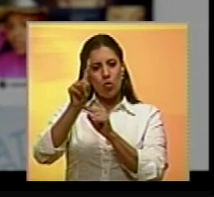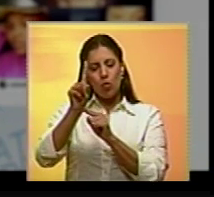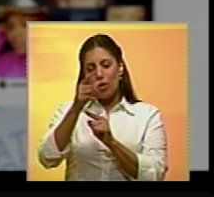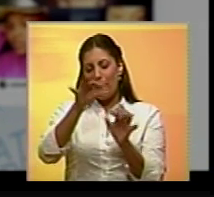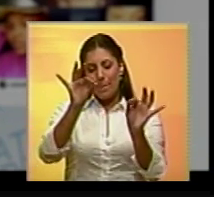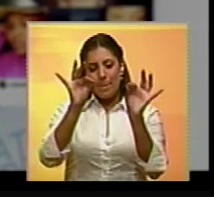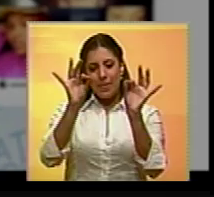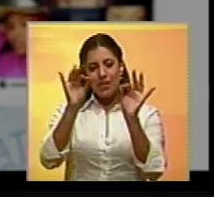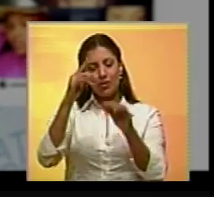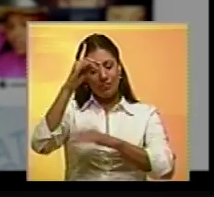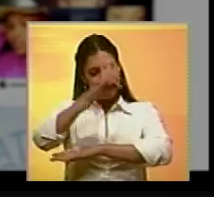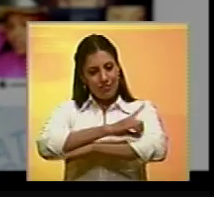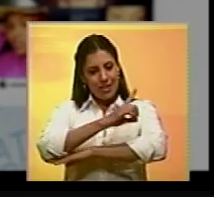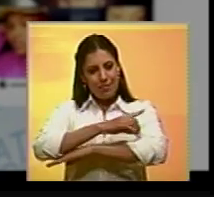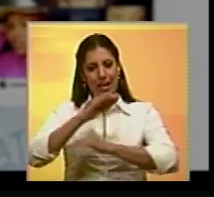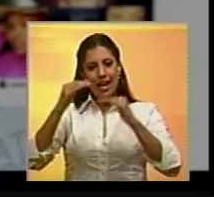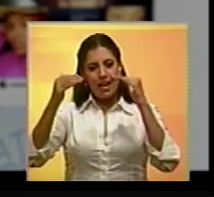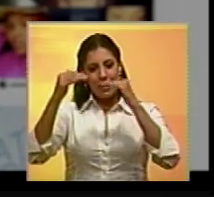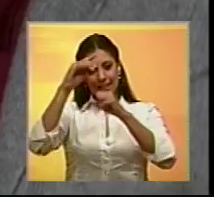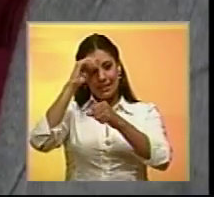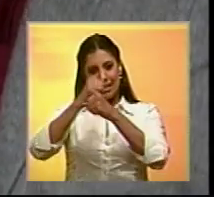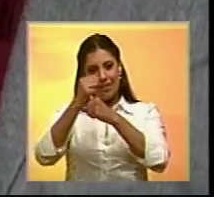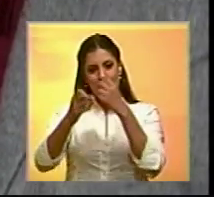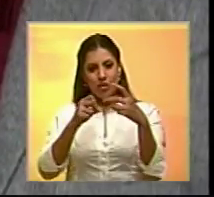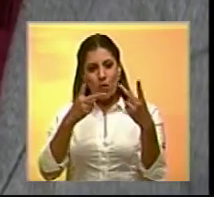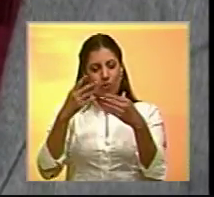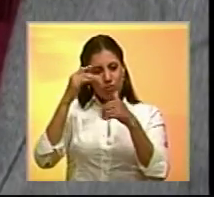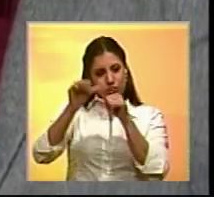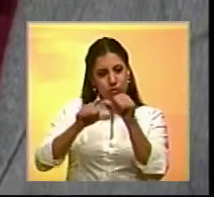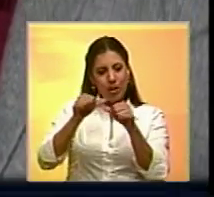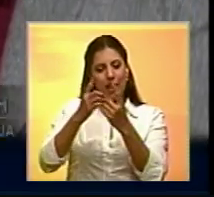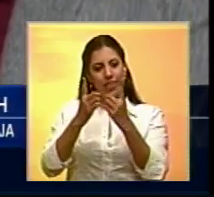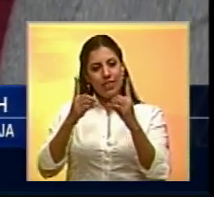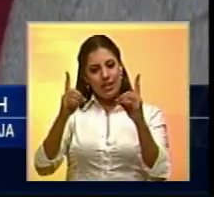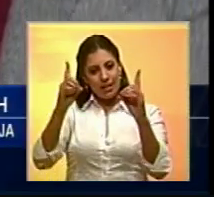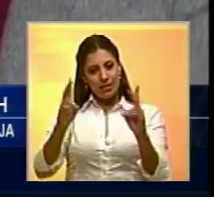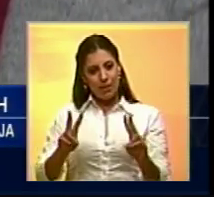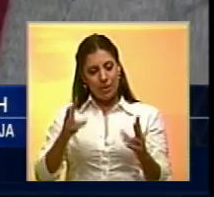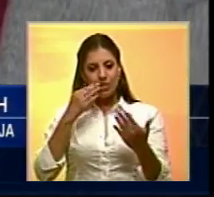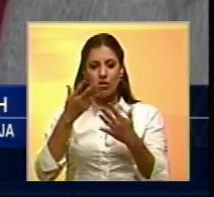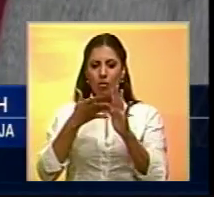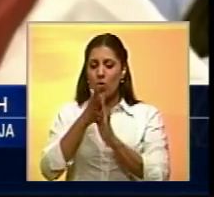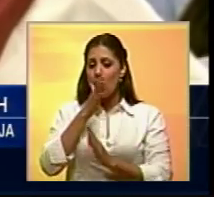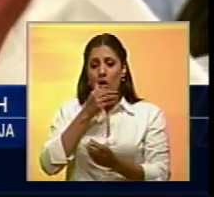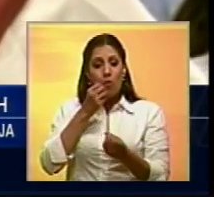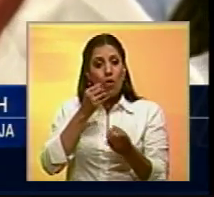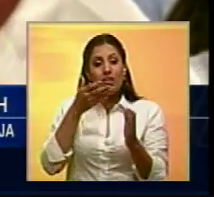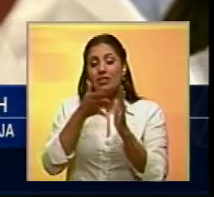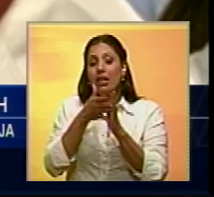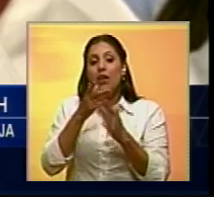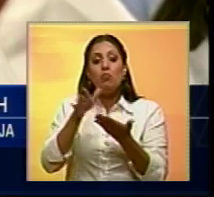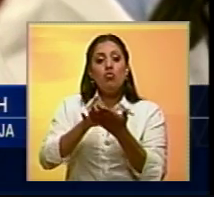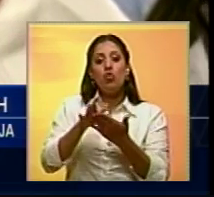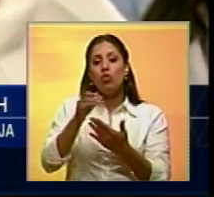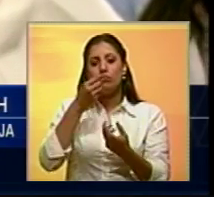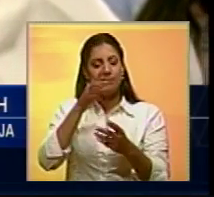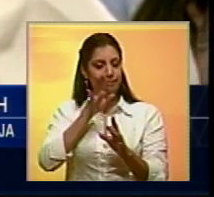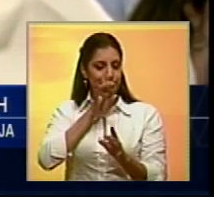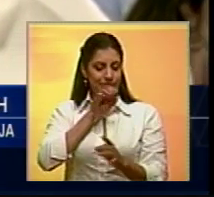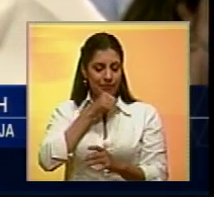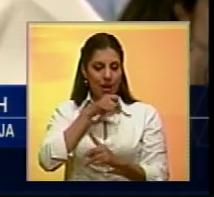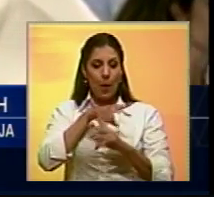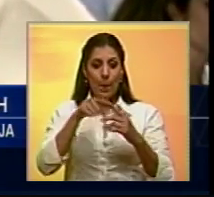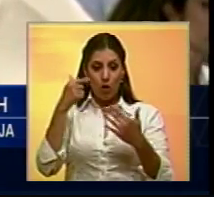millón. Tu disciplina y ética laboral crearon un legado. Descansa en paz. Fletcher no reveló detalles sobre las causas de muerte